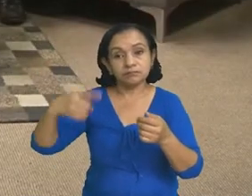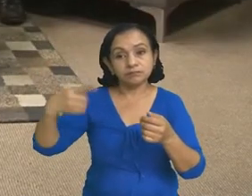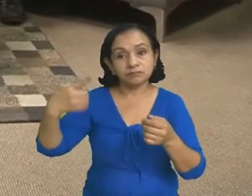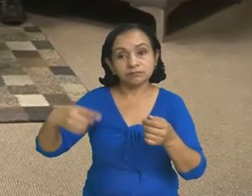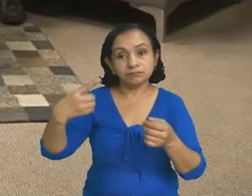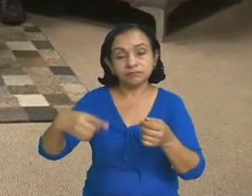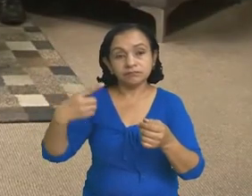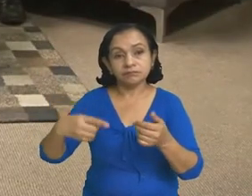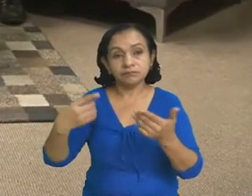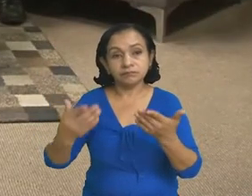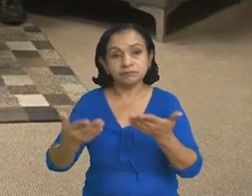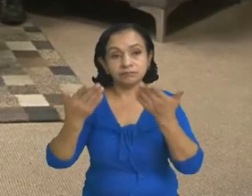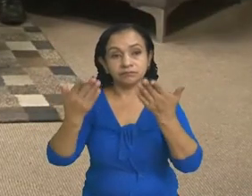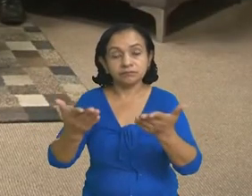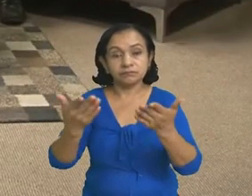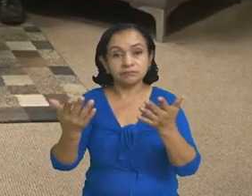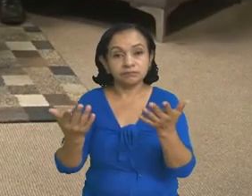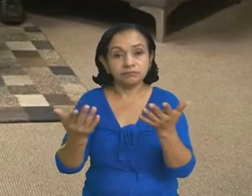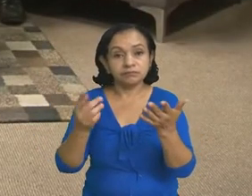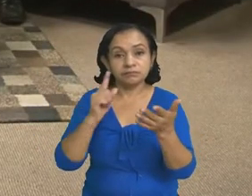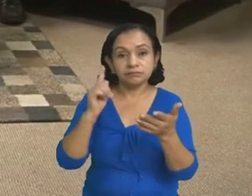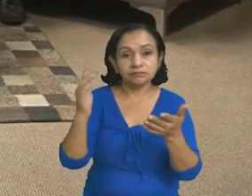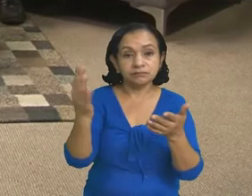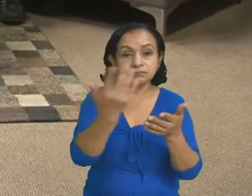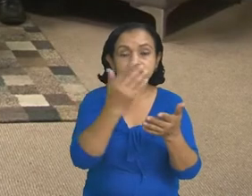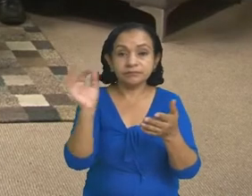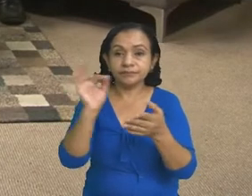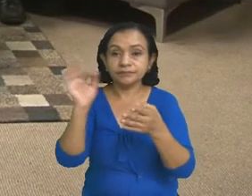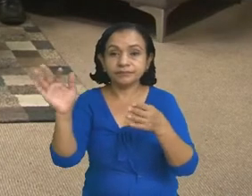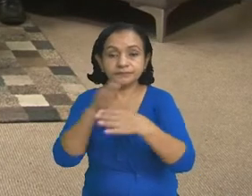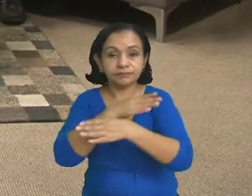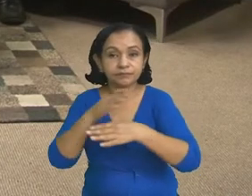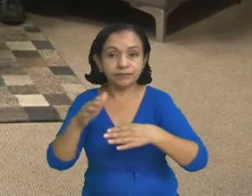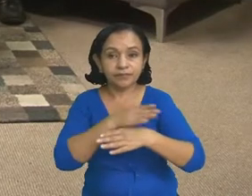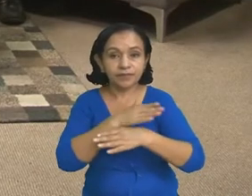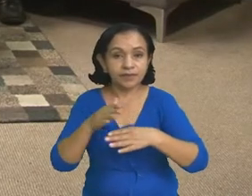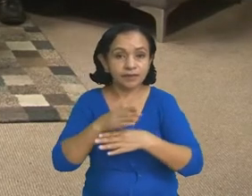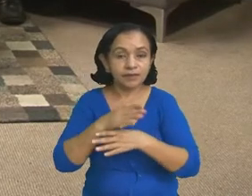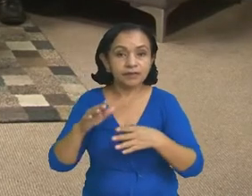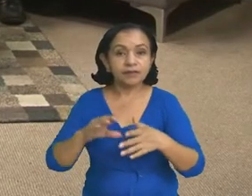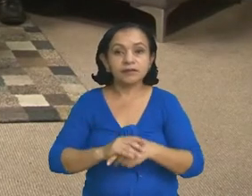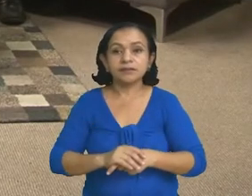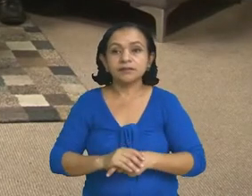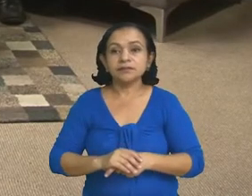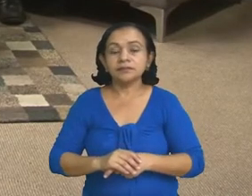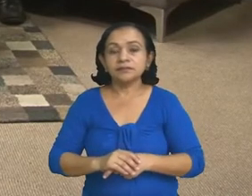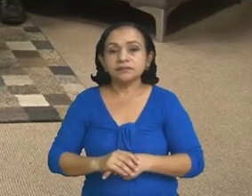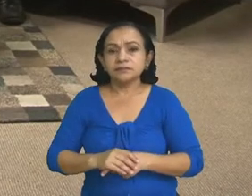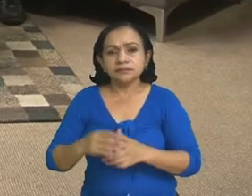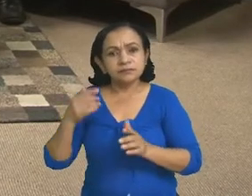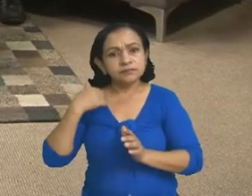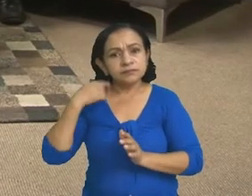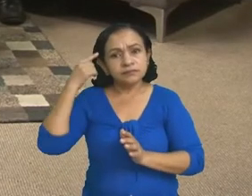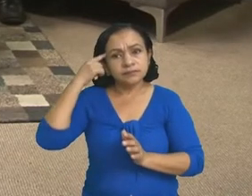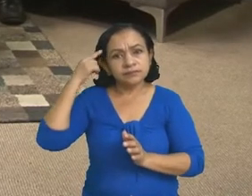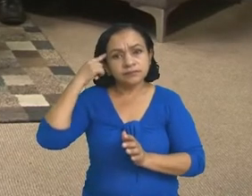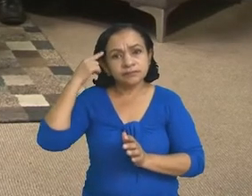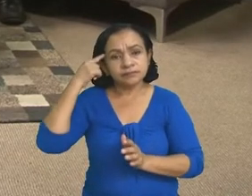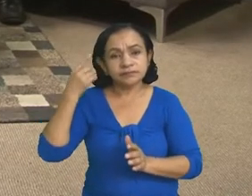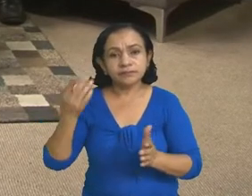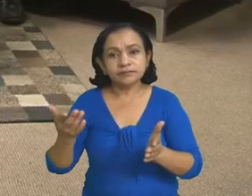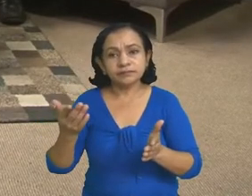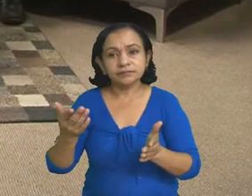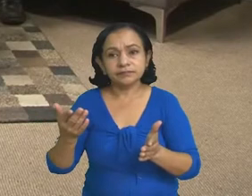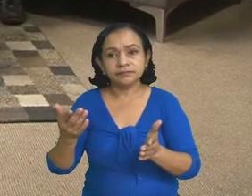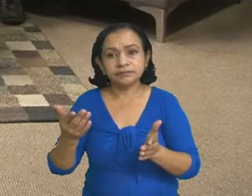derechos, eso también, inclusión en todas las formas posibles, ¿no? Claro, para lograr el desarrollo. Sí, porque creo que ese ya es el Bill